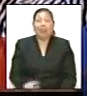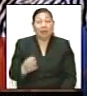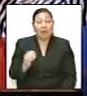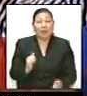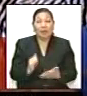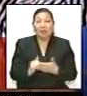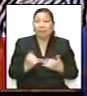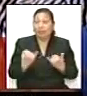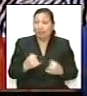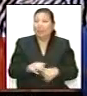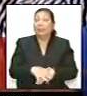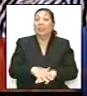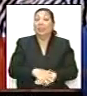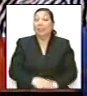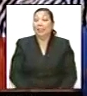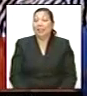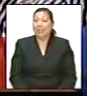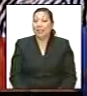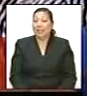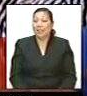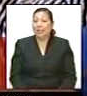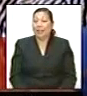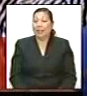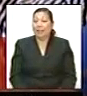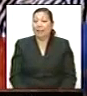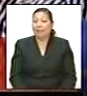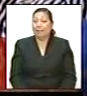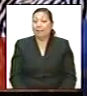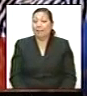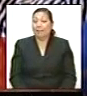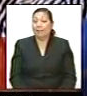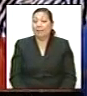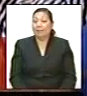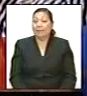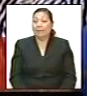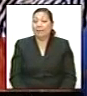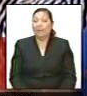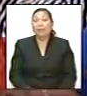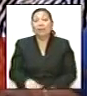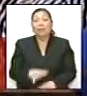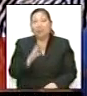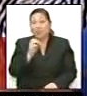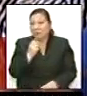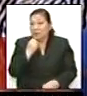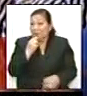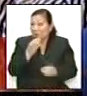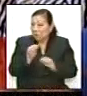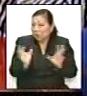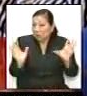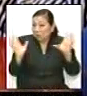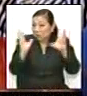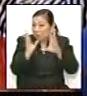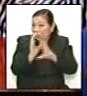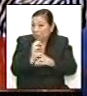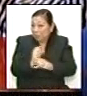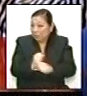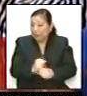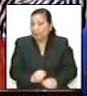eso e lo que nos ha relatado el embajador es un resumen